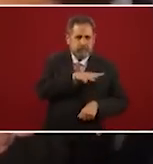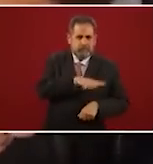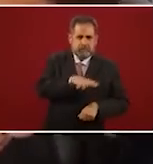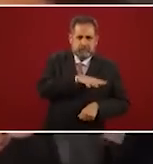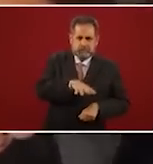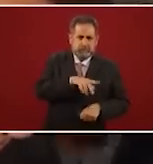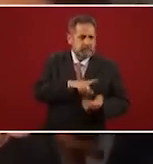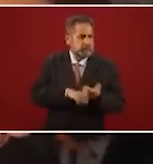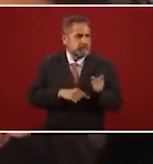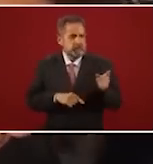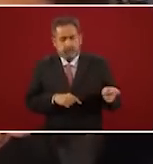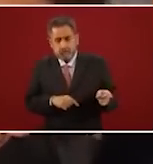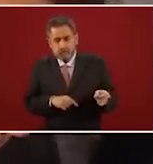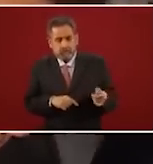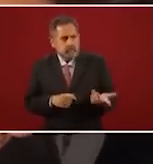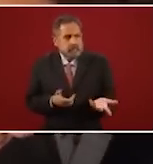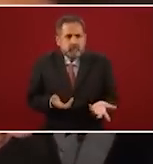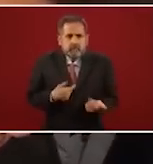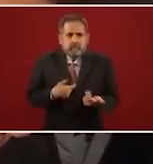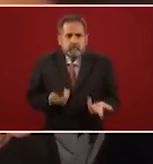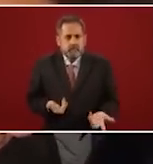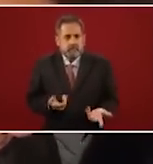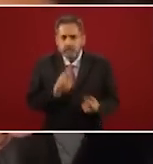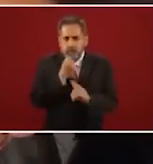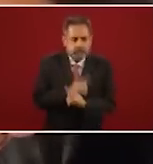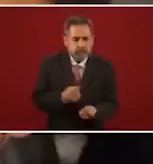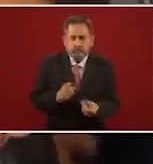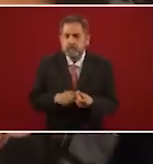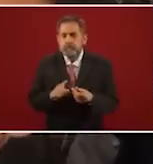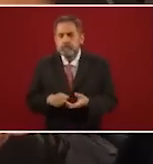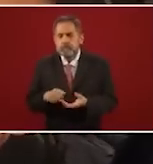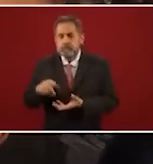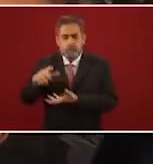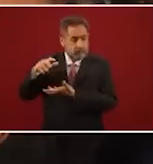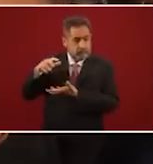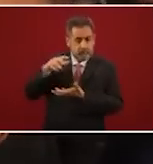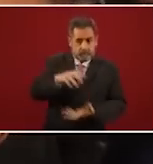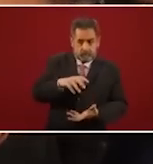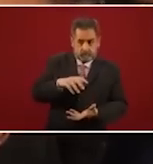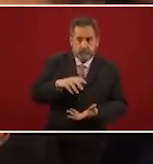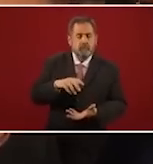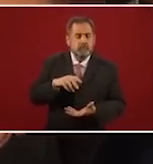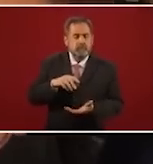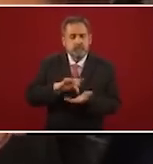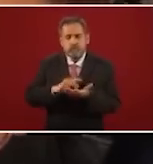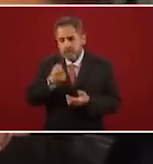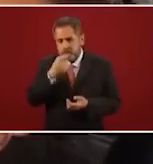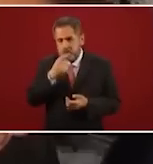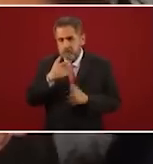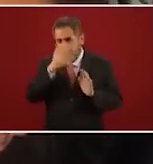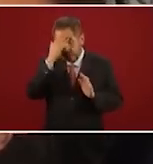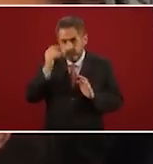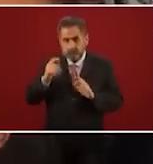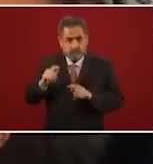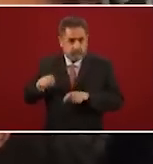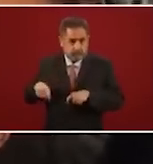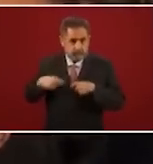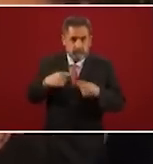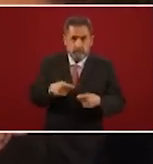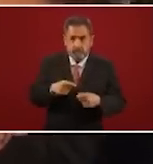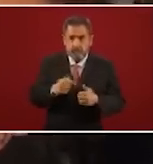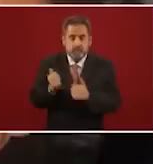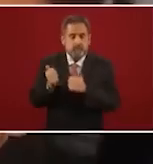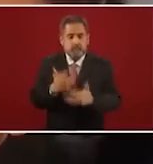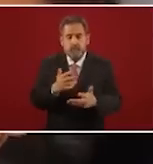del señor director, y si la dotación que ustedes van a conseguir, no sé si ya está en traslado, si va a